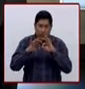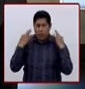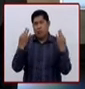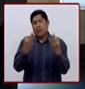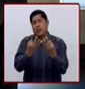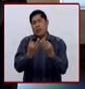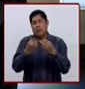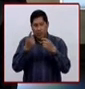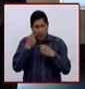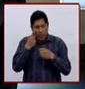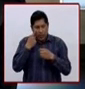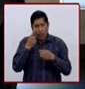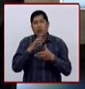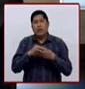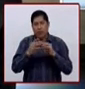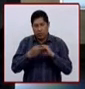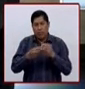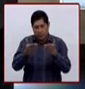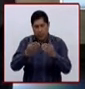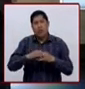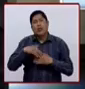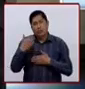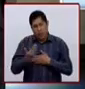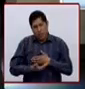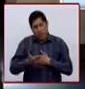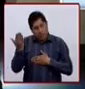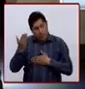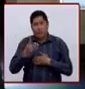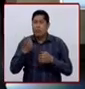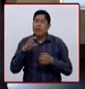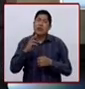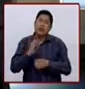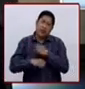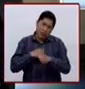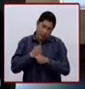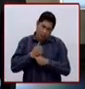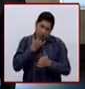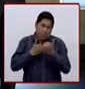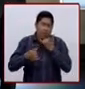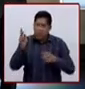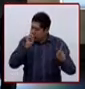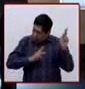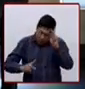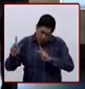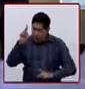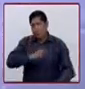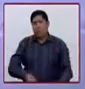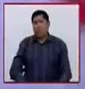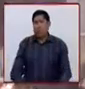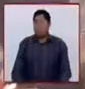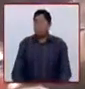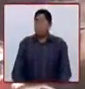familiares. Vamos a conocer la historia, así que los invito a ver a esta adolescente de 16 años que provoca la preocupación.